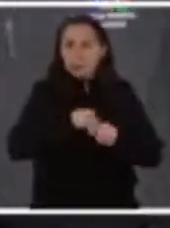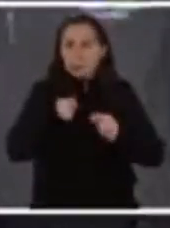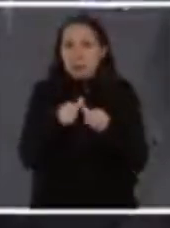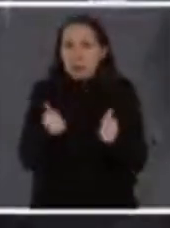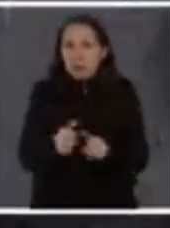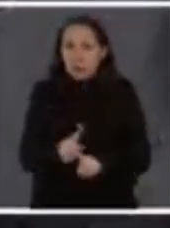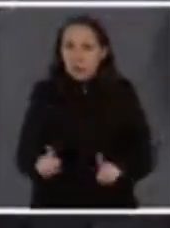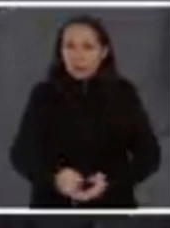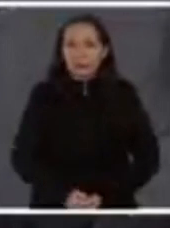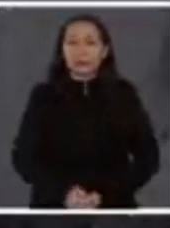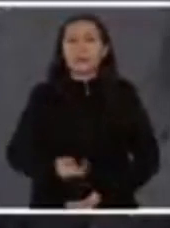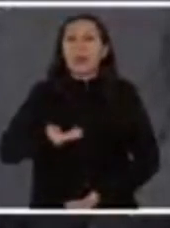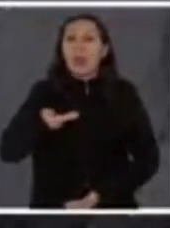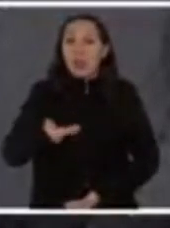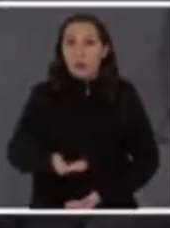Ahora,